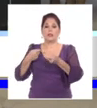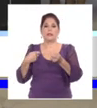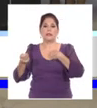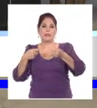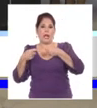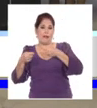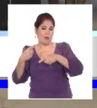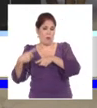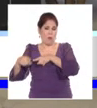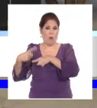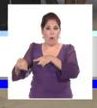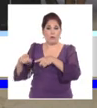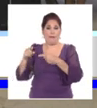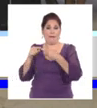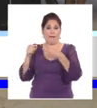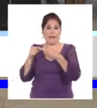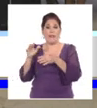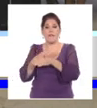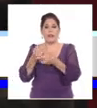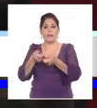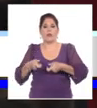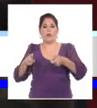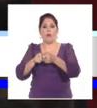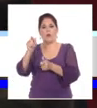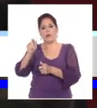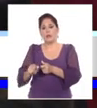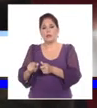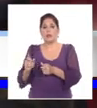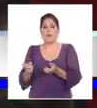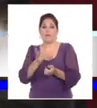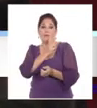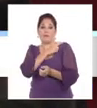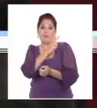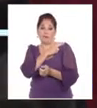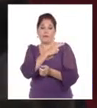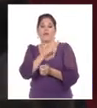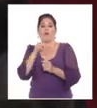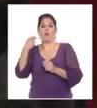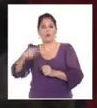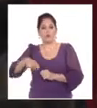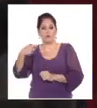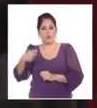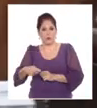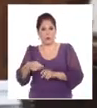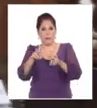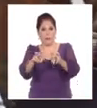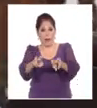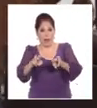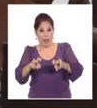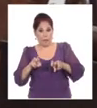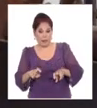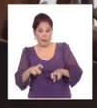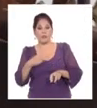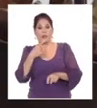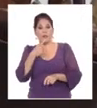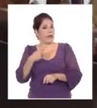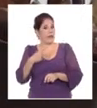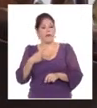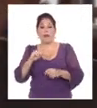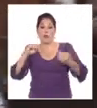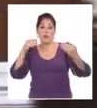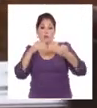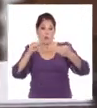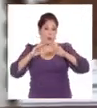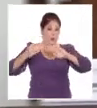en contubernio con varios congresistas para la designación de cargos en la justicia el parlamento tendrá que dirimir el enfrentamiento entre